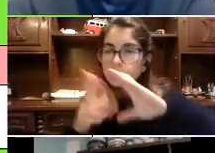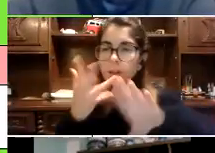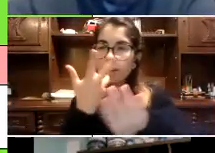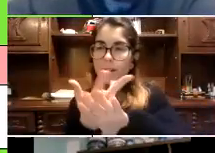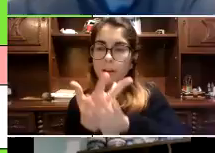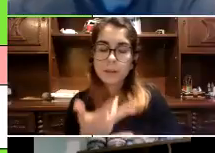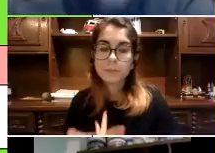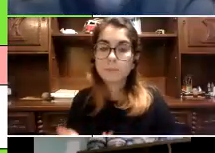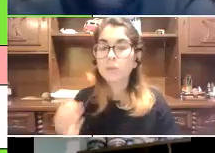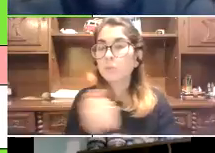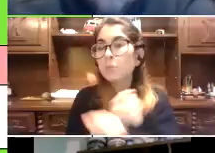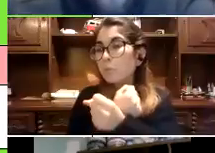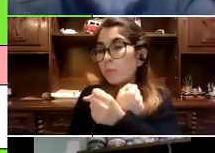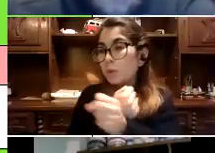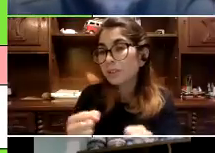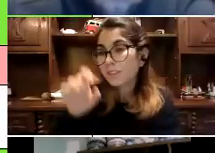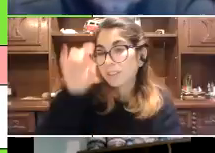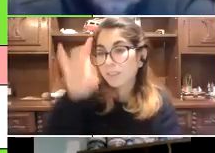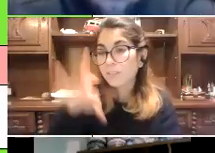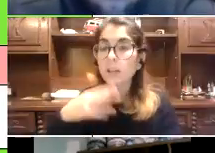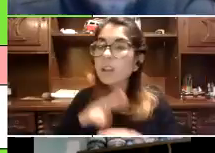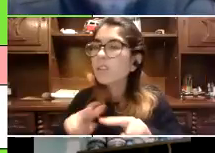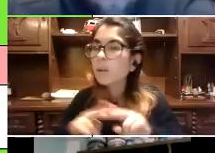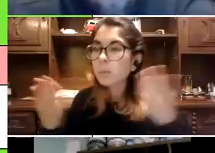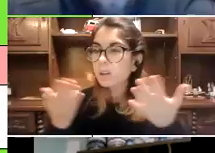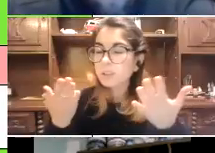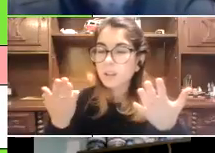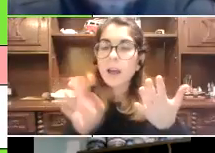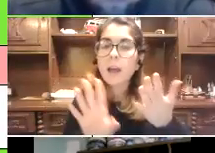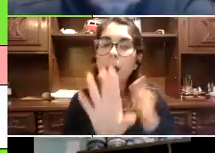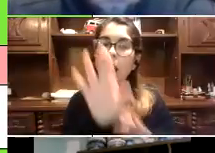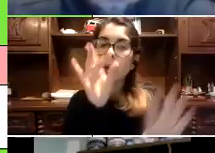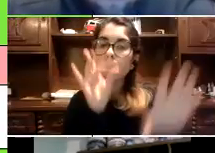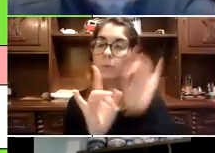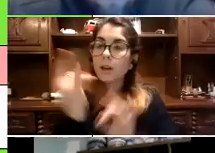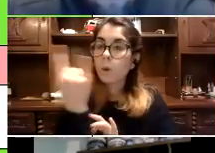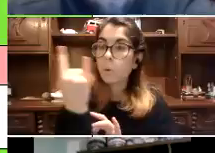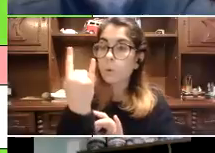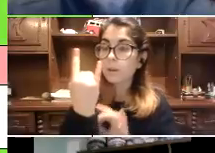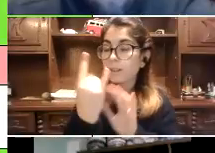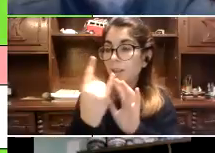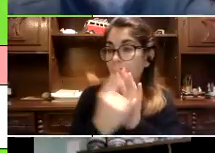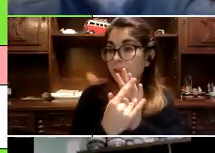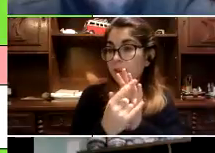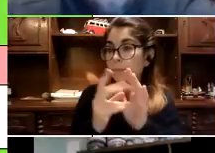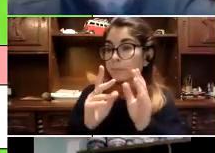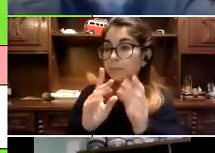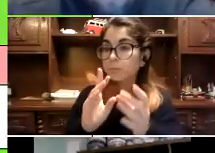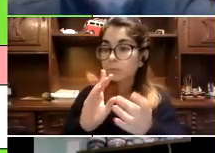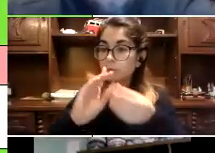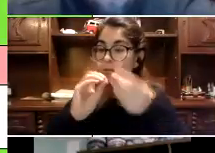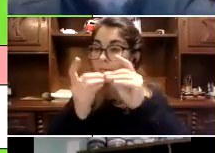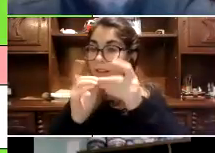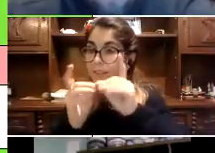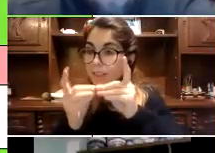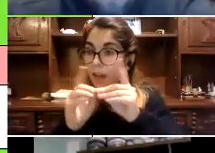Como no la vamos a desarrollar, lo que sí vamos a hacer es tomar algunas unidades didácticas como pretexto para, de nuevo,